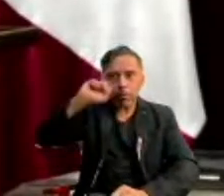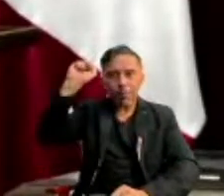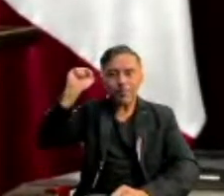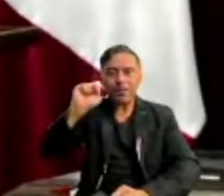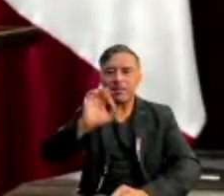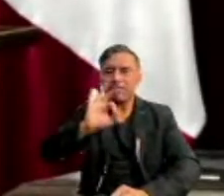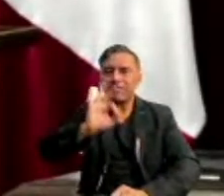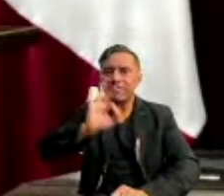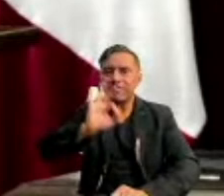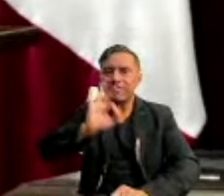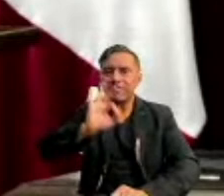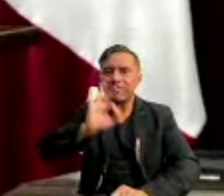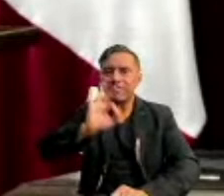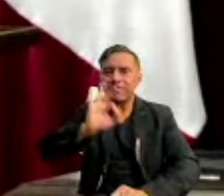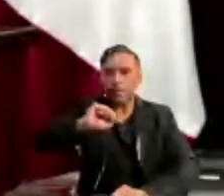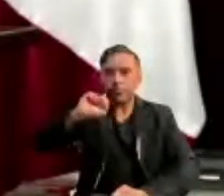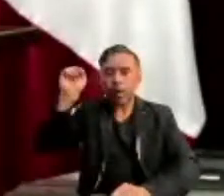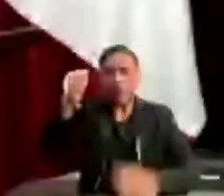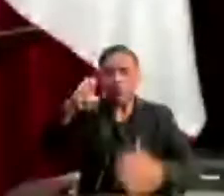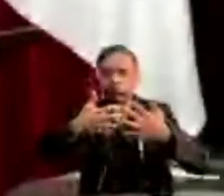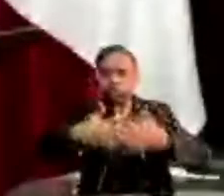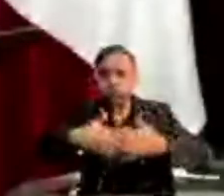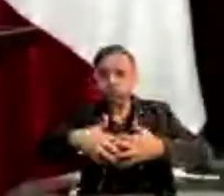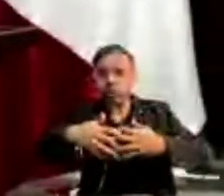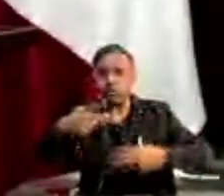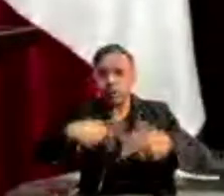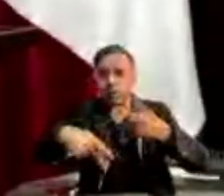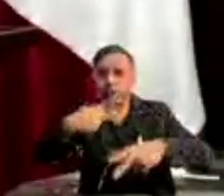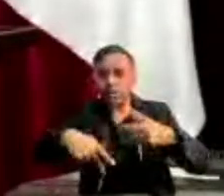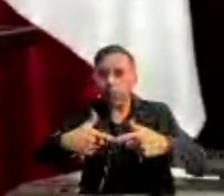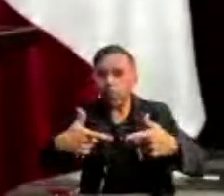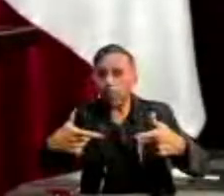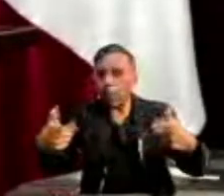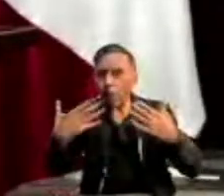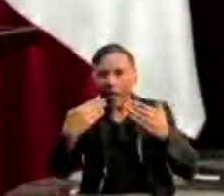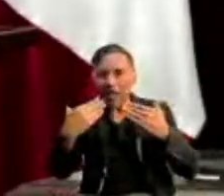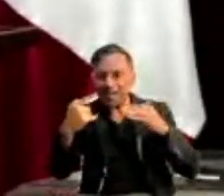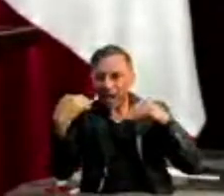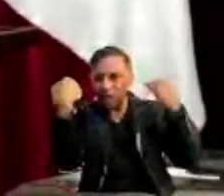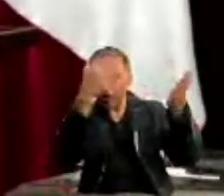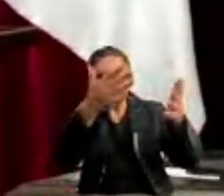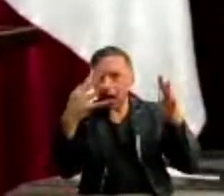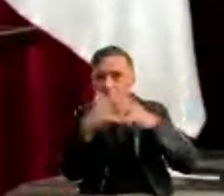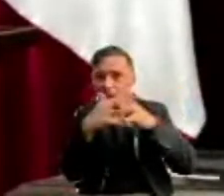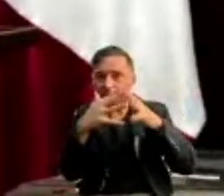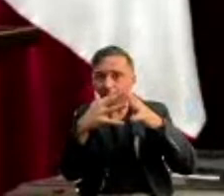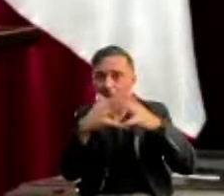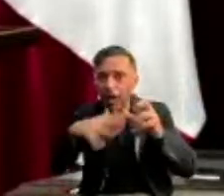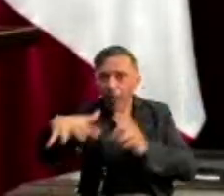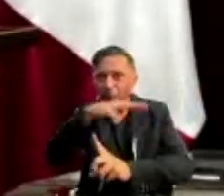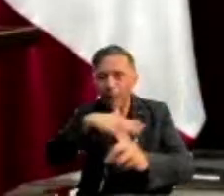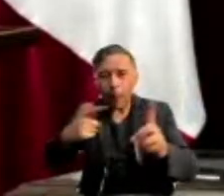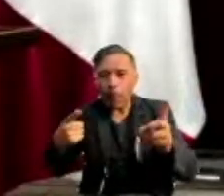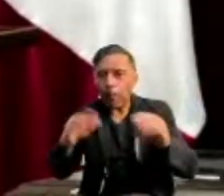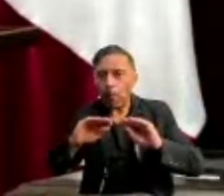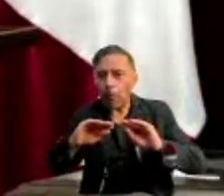producción, más aún en un contexto de preguerra. Y entre otros acuerdos de la reunión, estuvo el que